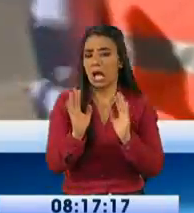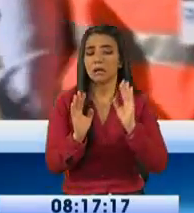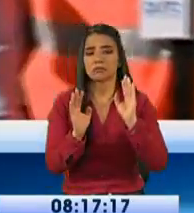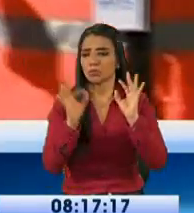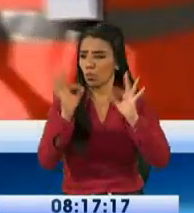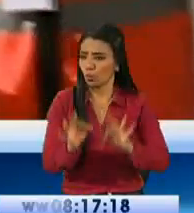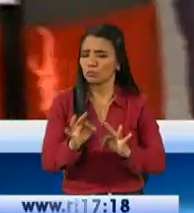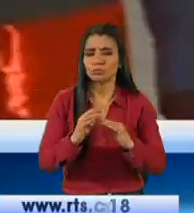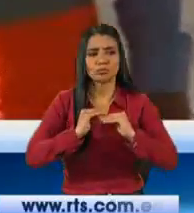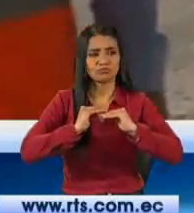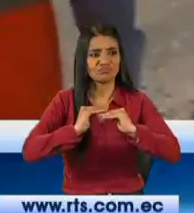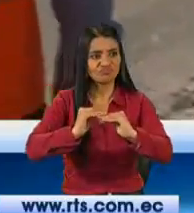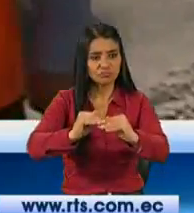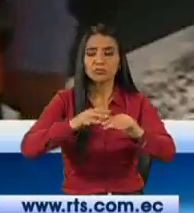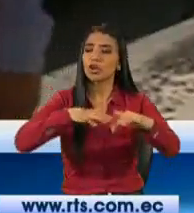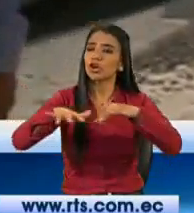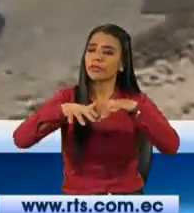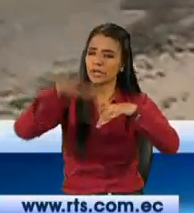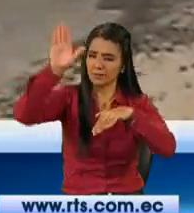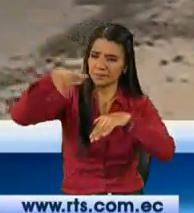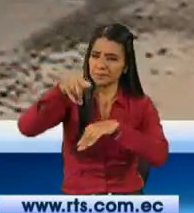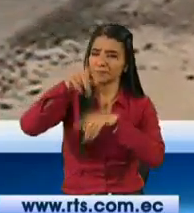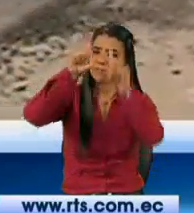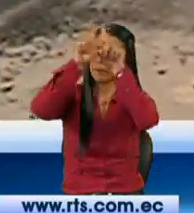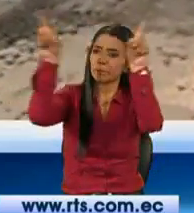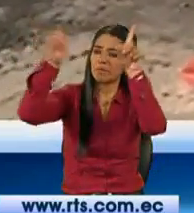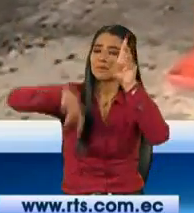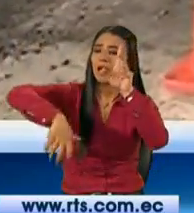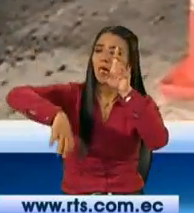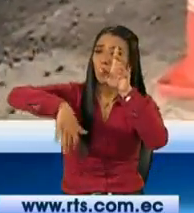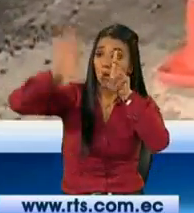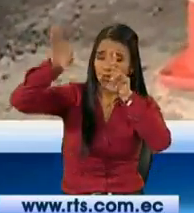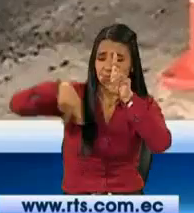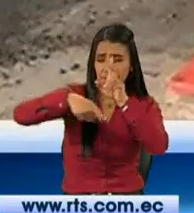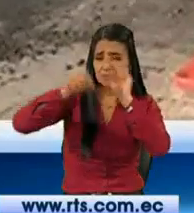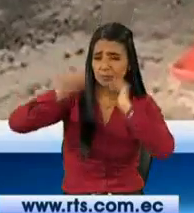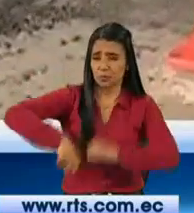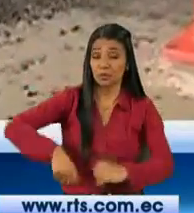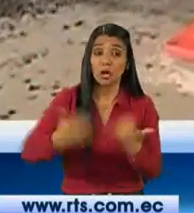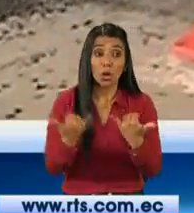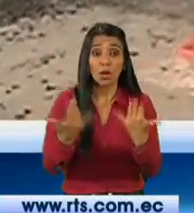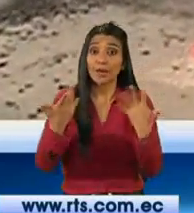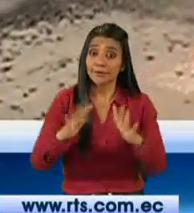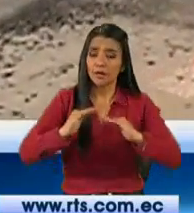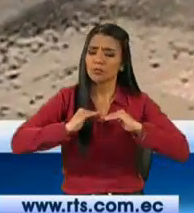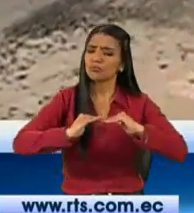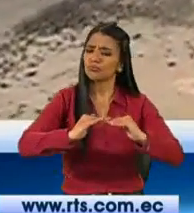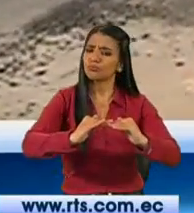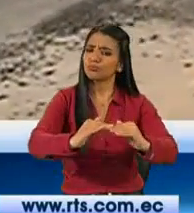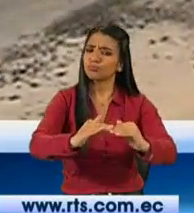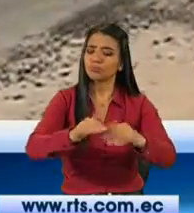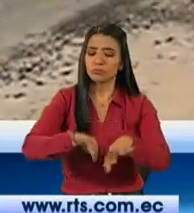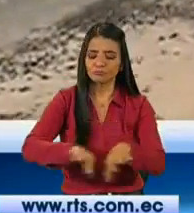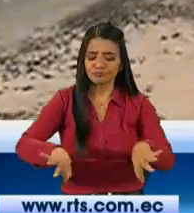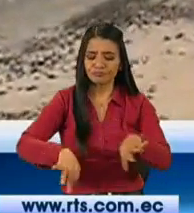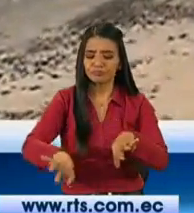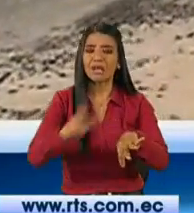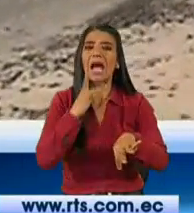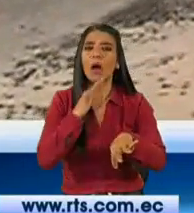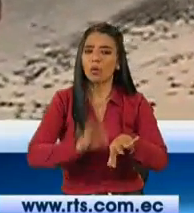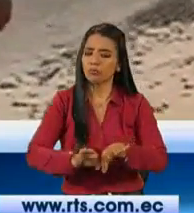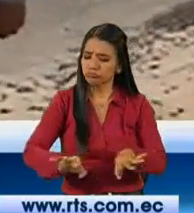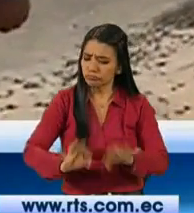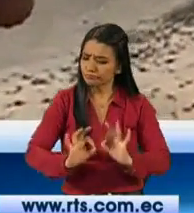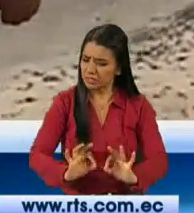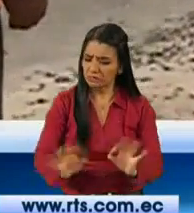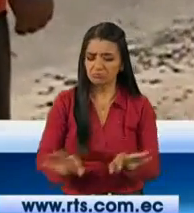dentro de esta parte coordinada de los trabajos, reportar al EMAPS. Tal vez sé que al día de hoy nosotros ya tenemos la satisfacción o la